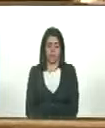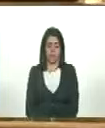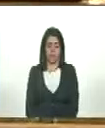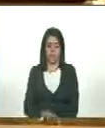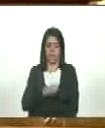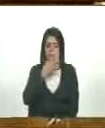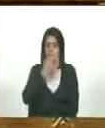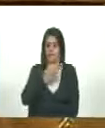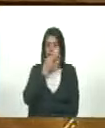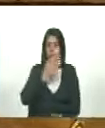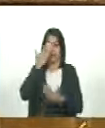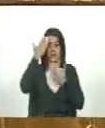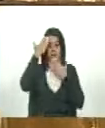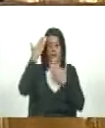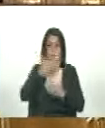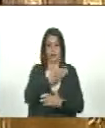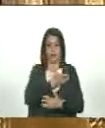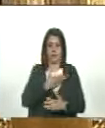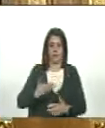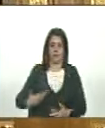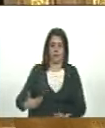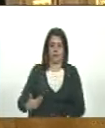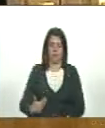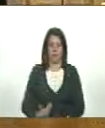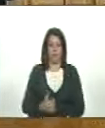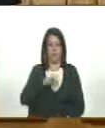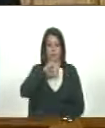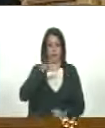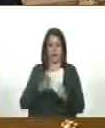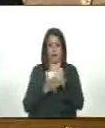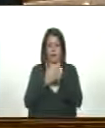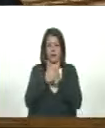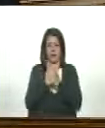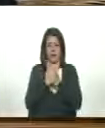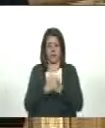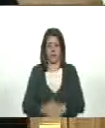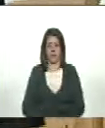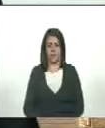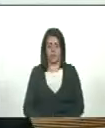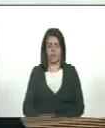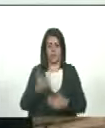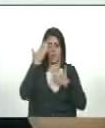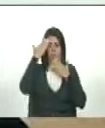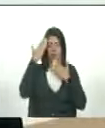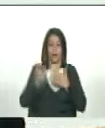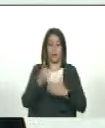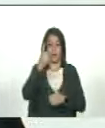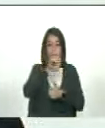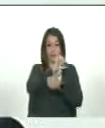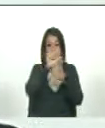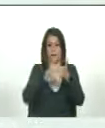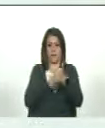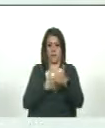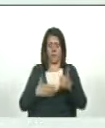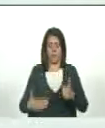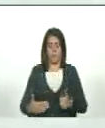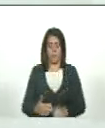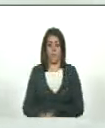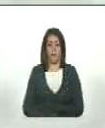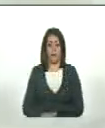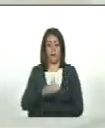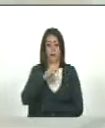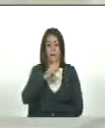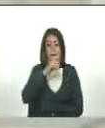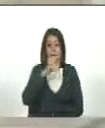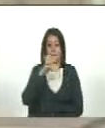Buenas tardes. Saludo, presidente, doctor Jorge Rodríguez. Saludo, primer vicepresidente,